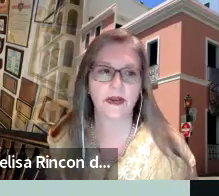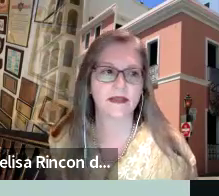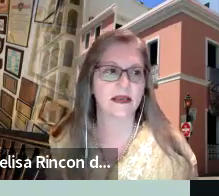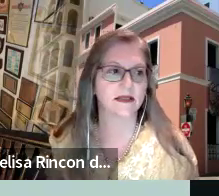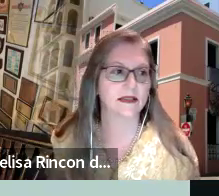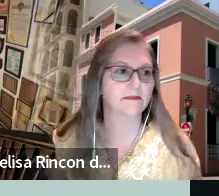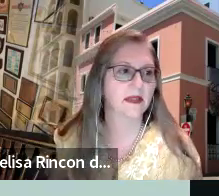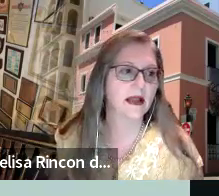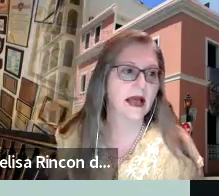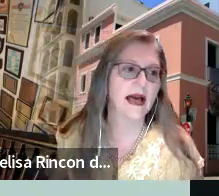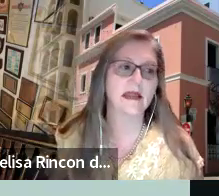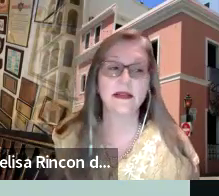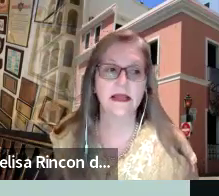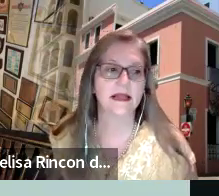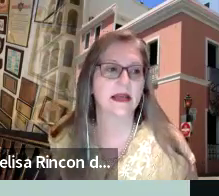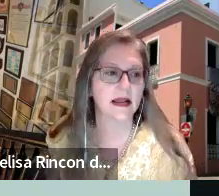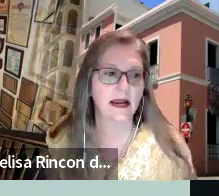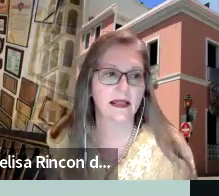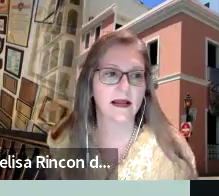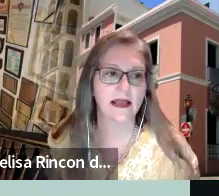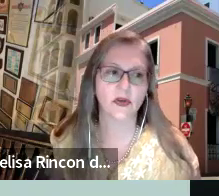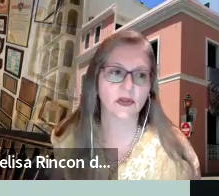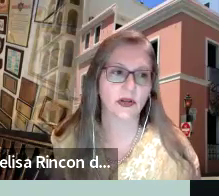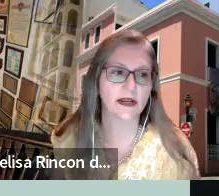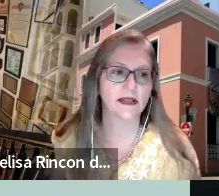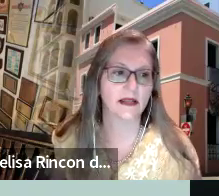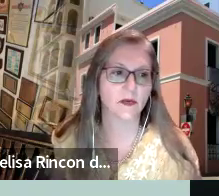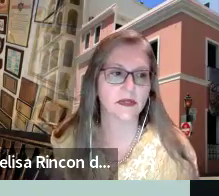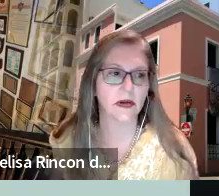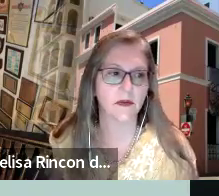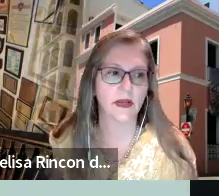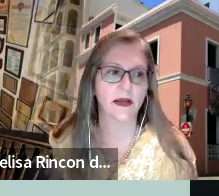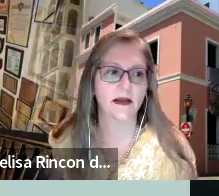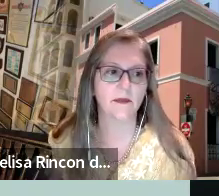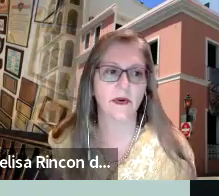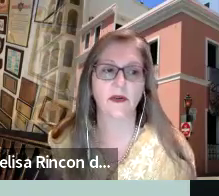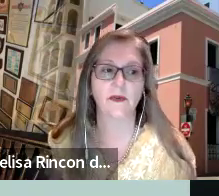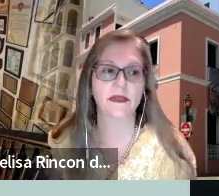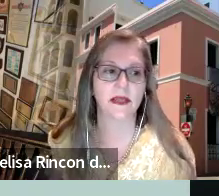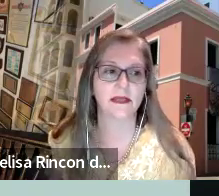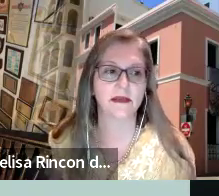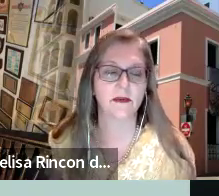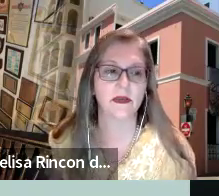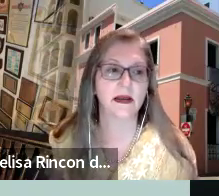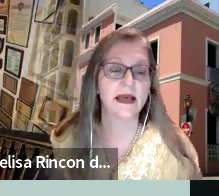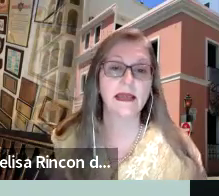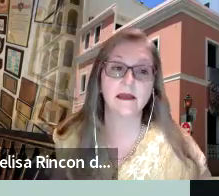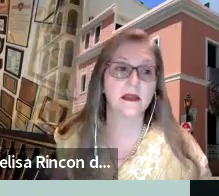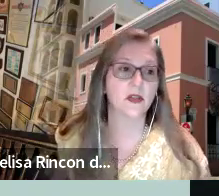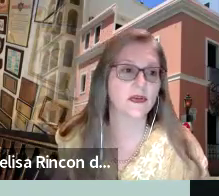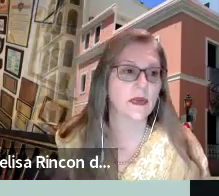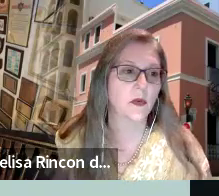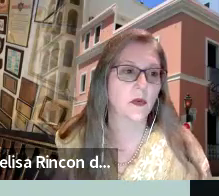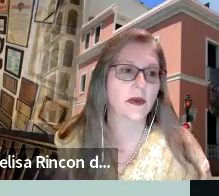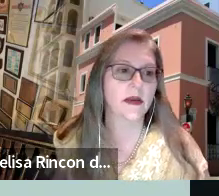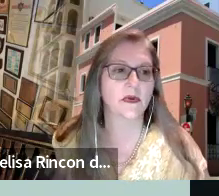nuestro conferenciante. Aníbal Salazar Anglada es doctor en literatura hispanoamericana por la Universidad de Sevilla y desde